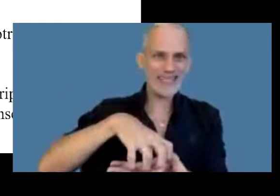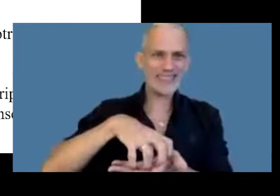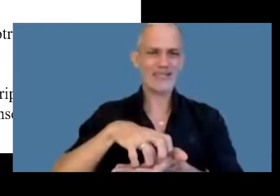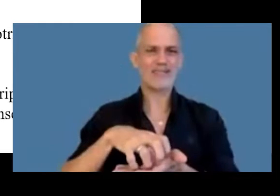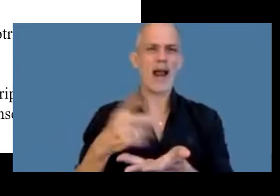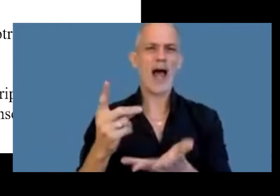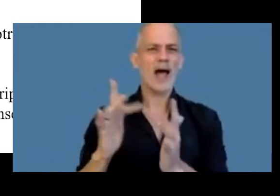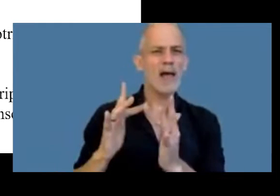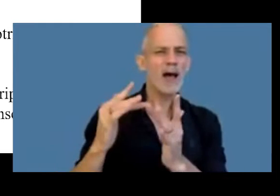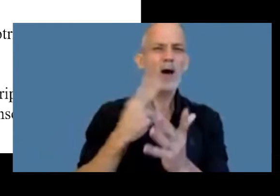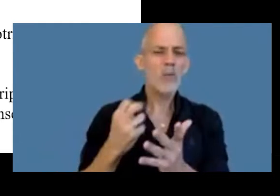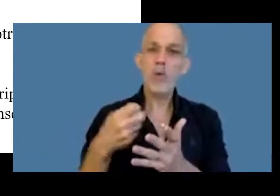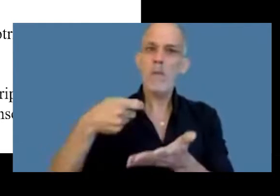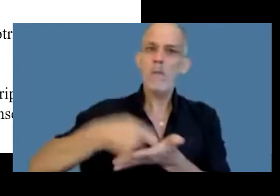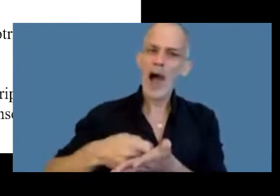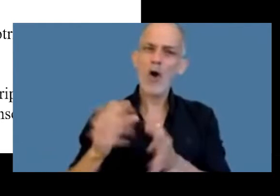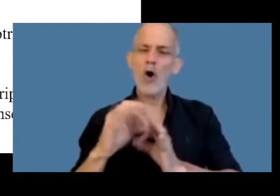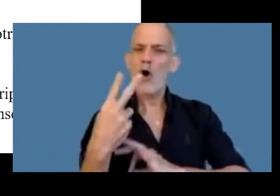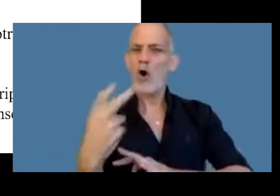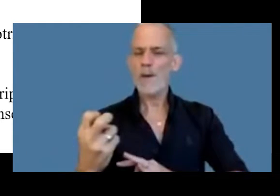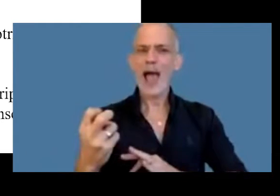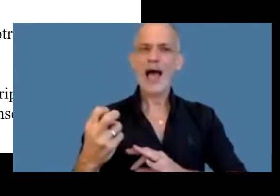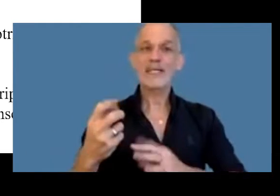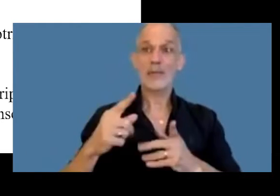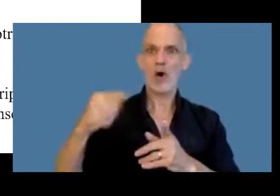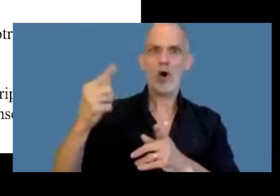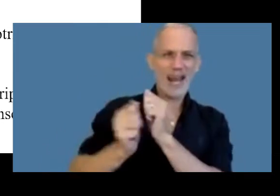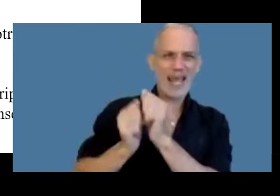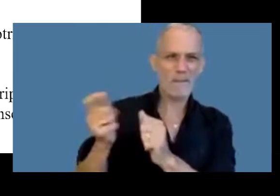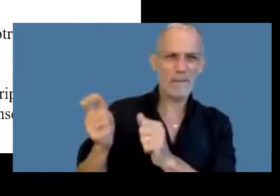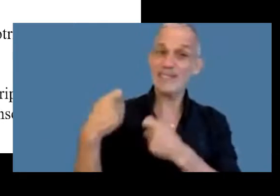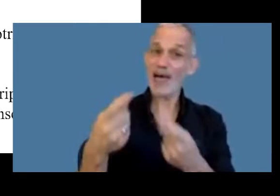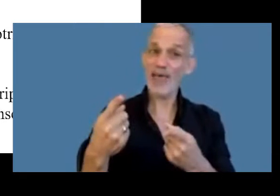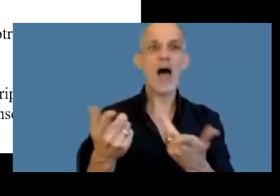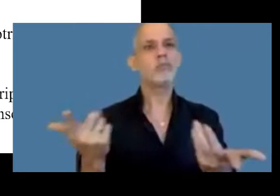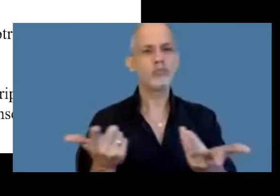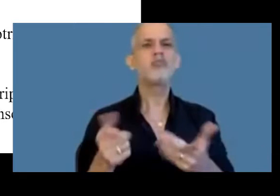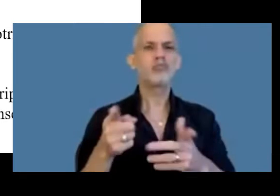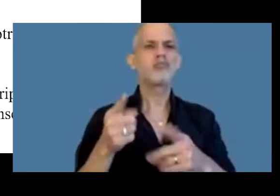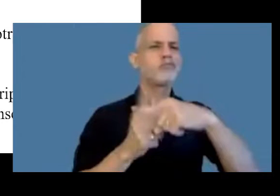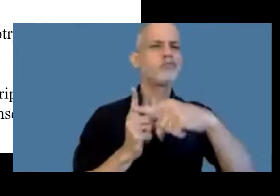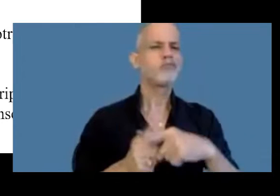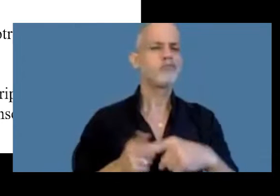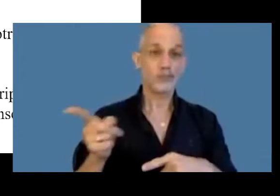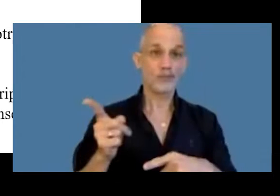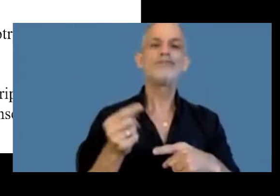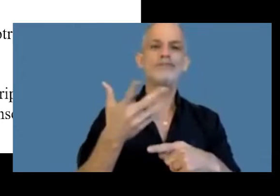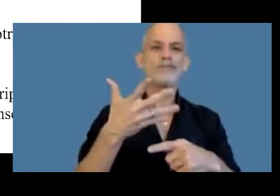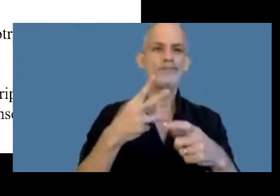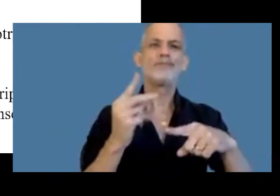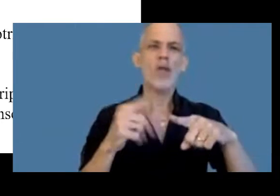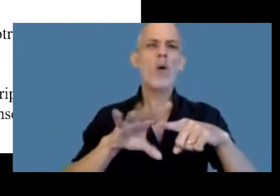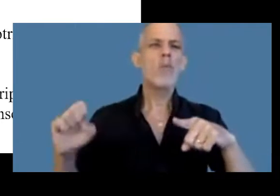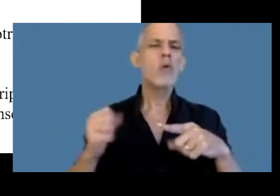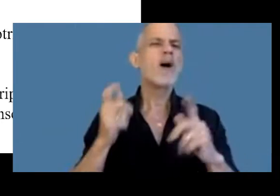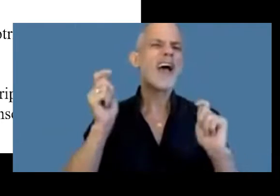y o cobranzas por cuenta y orden de terceros serán agentes de liquidación y percepción. ¿A quién nos